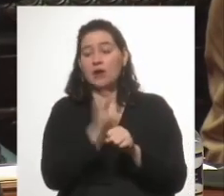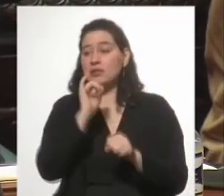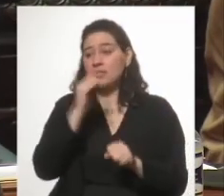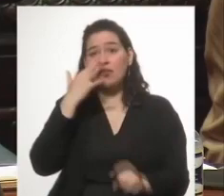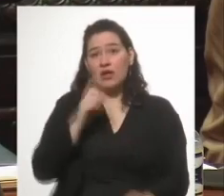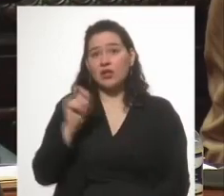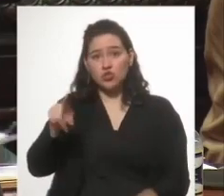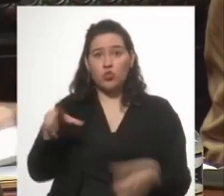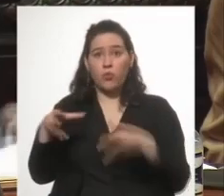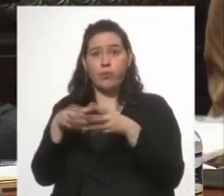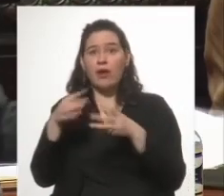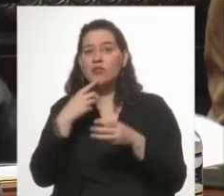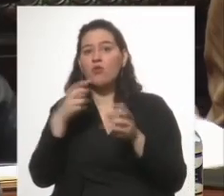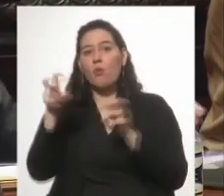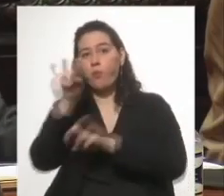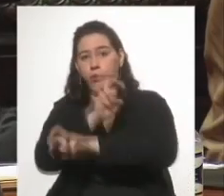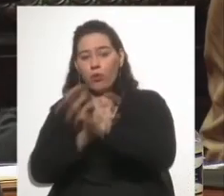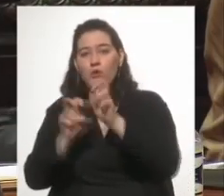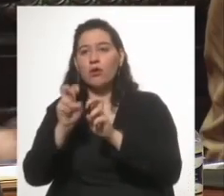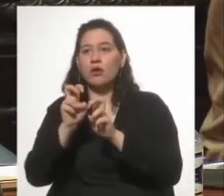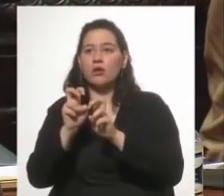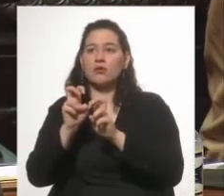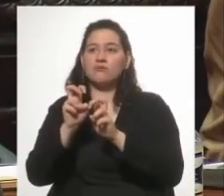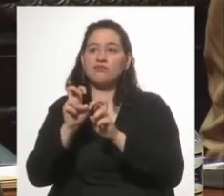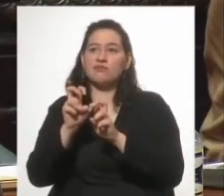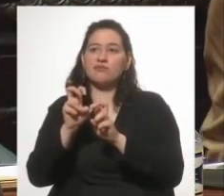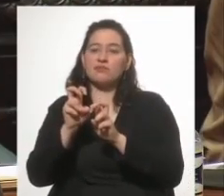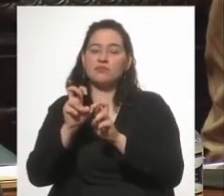le pretendió enmendar la plana